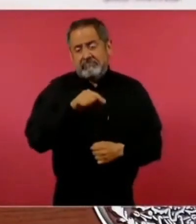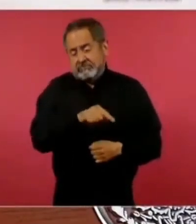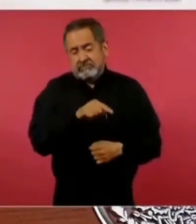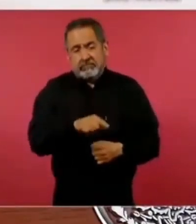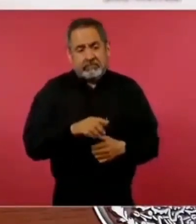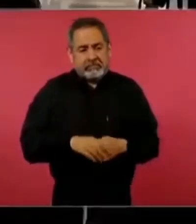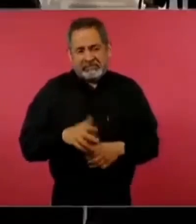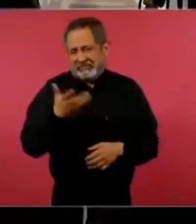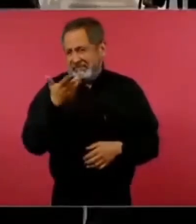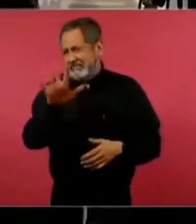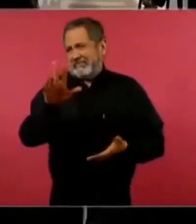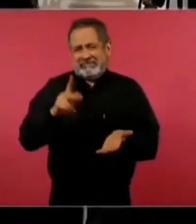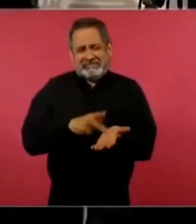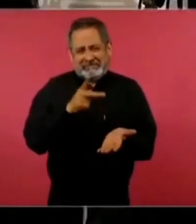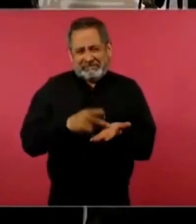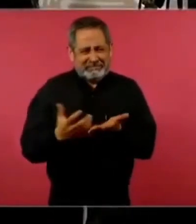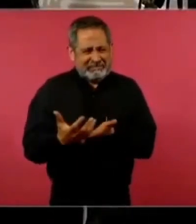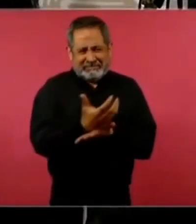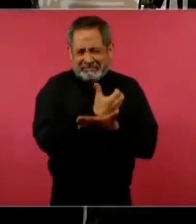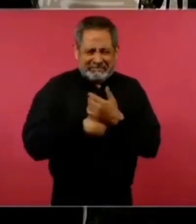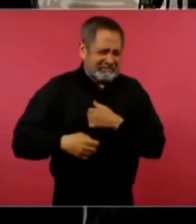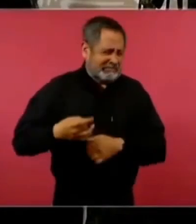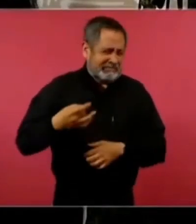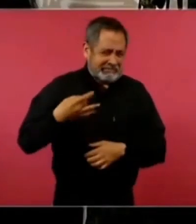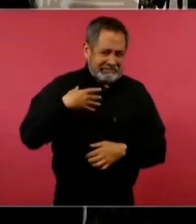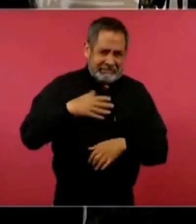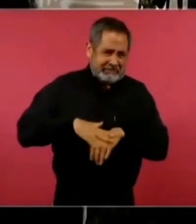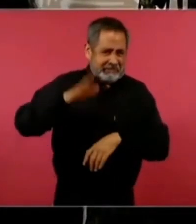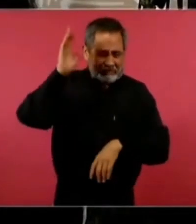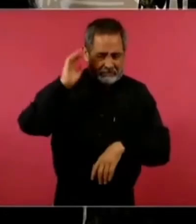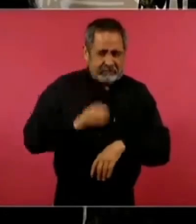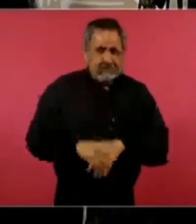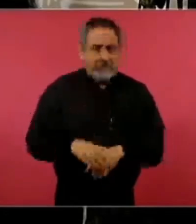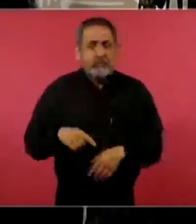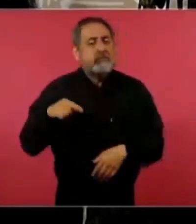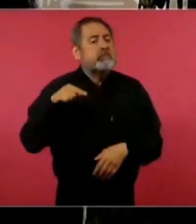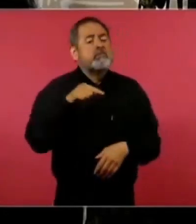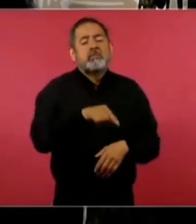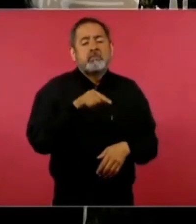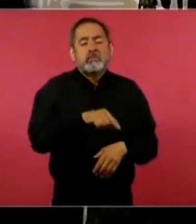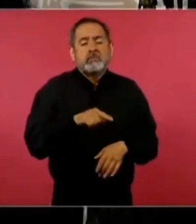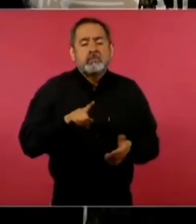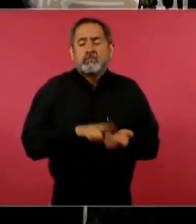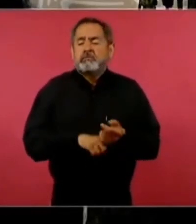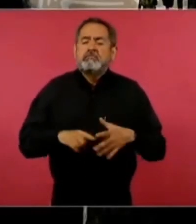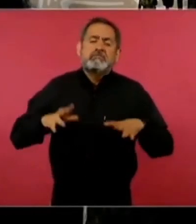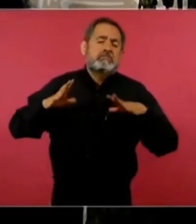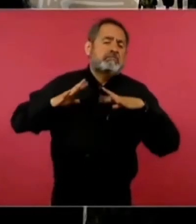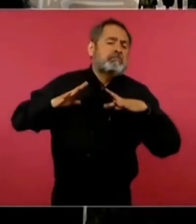10 veces más de lo que ganan ustedes. Se la pasan muy bien,